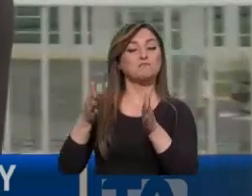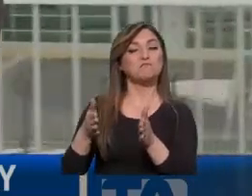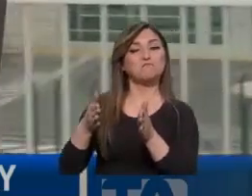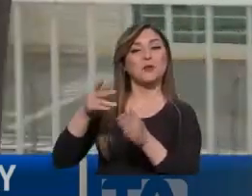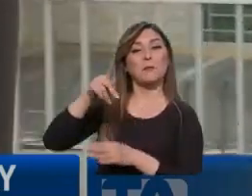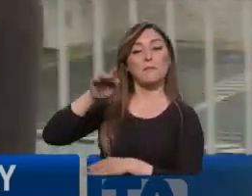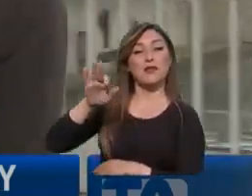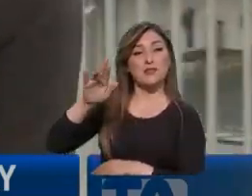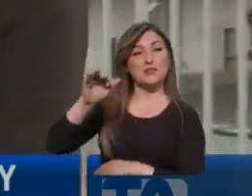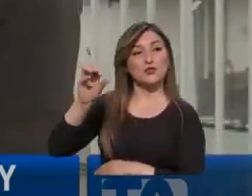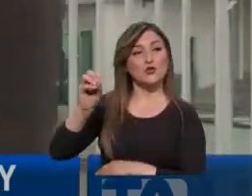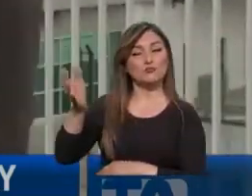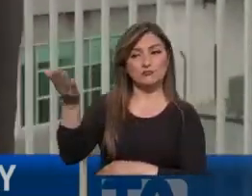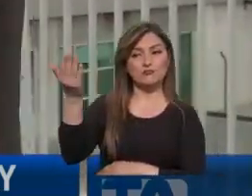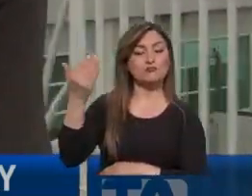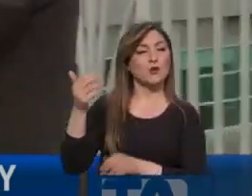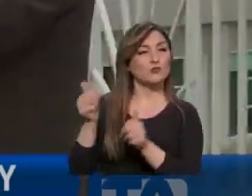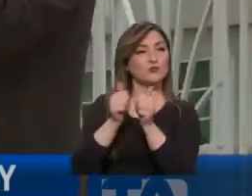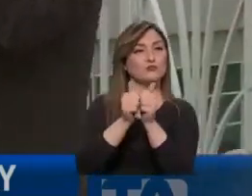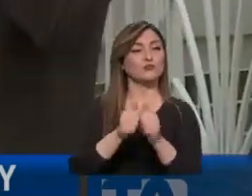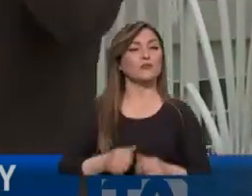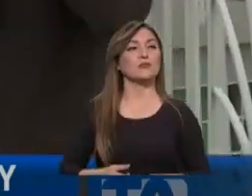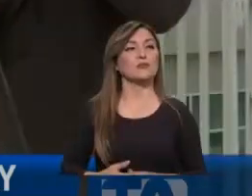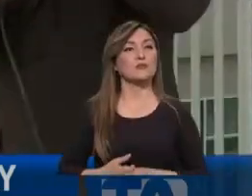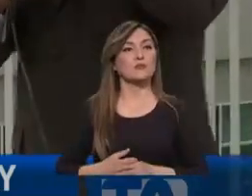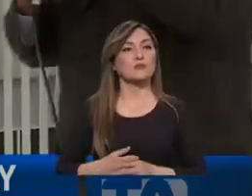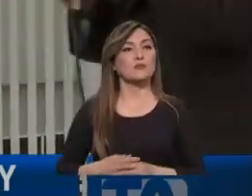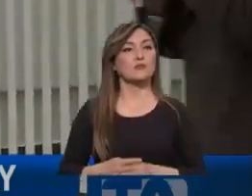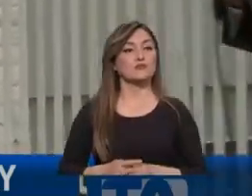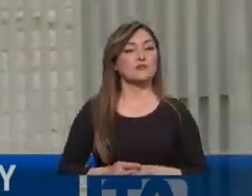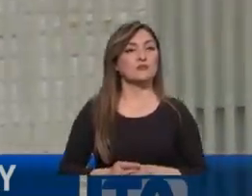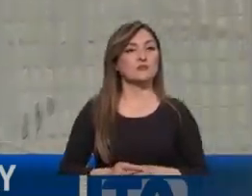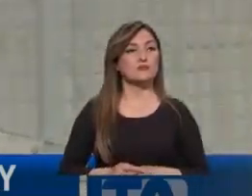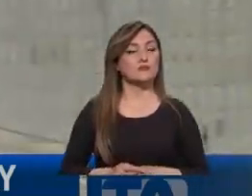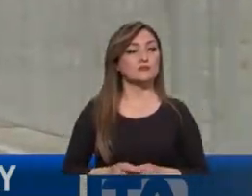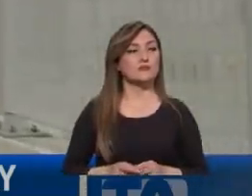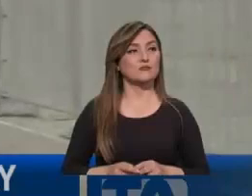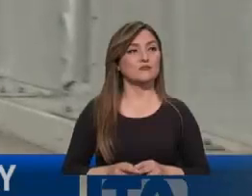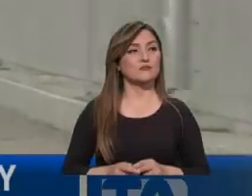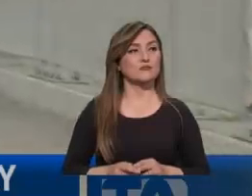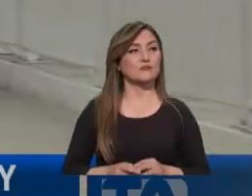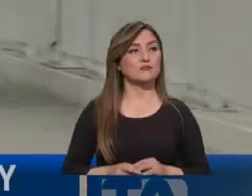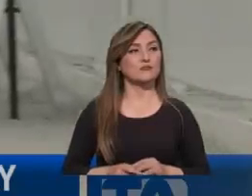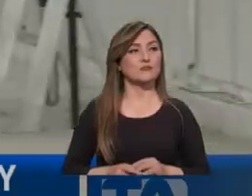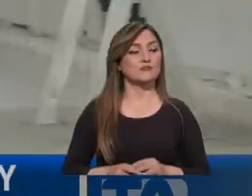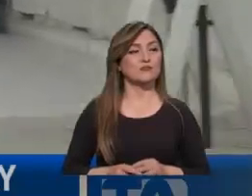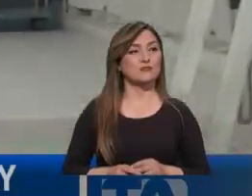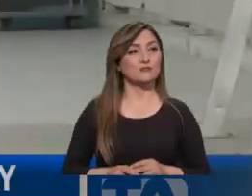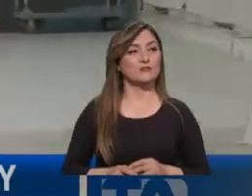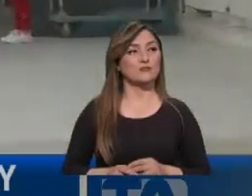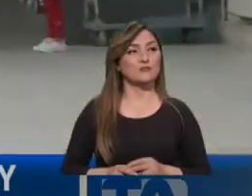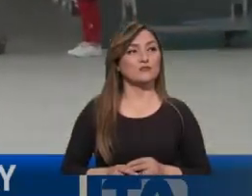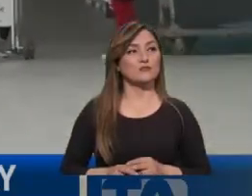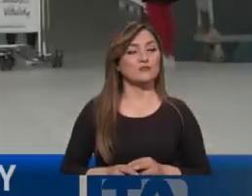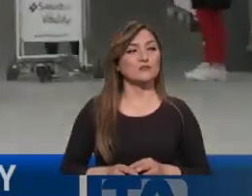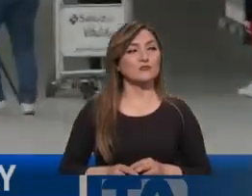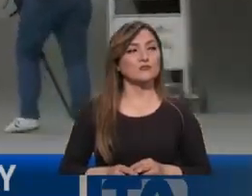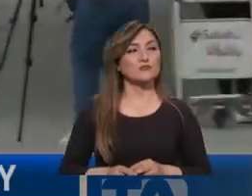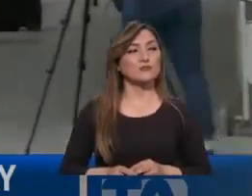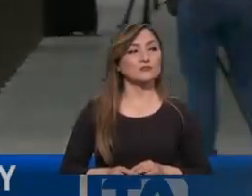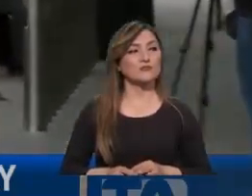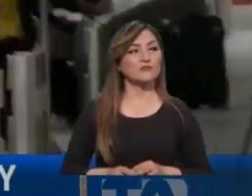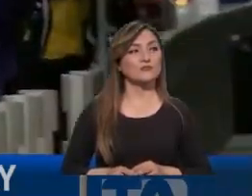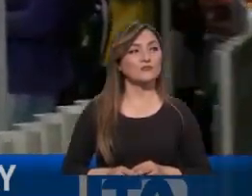Patricio López me acompaña aquí con la toma para venir un poquito para acá, un poquito más adelante, Pato. Si tenemos